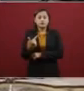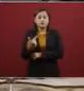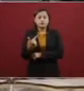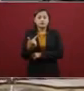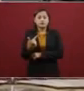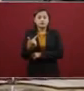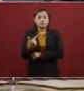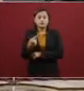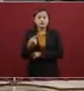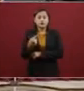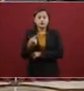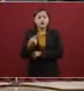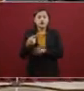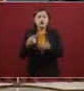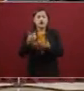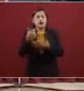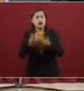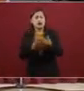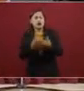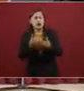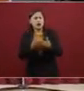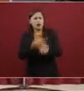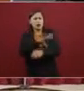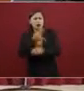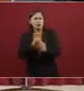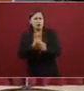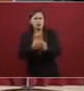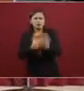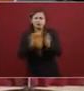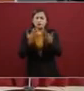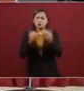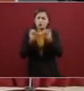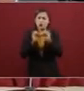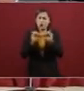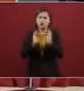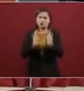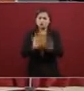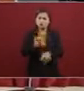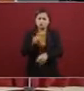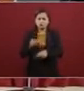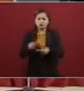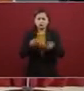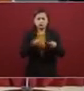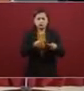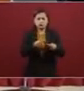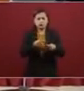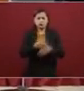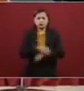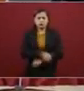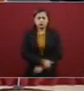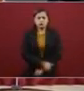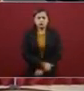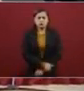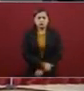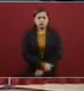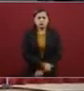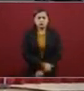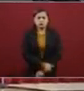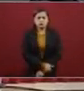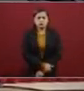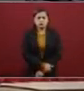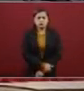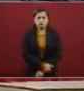comenzando el sexenio de López Obrador en este tema específico. Anuncio de cambio de estrategia, pero presentación de resultados a partir